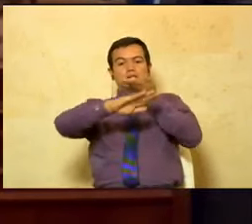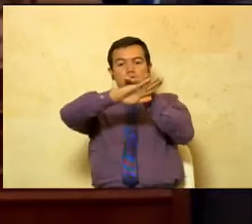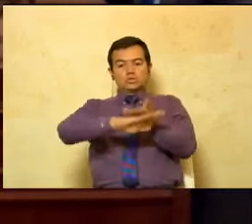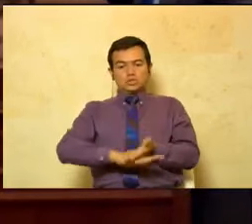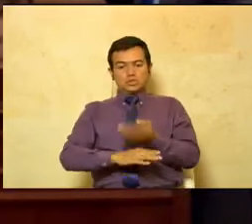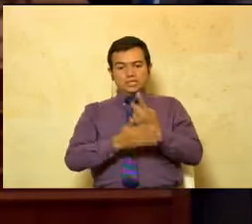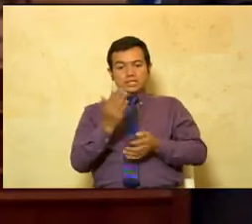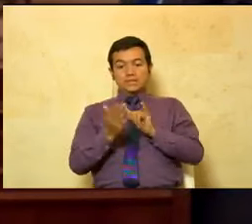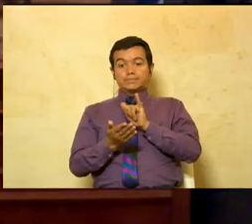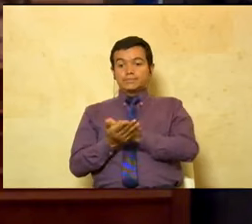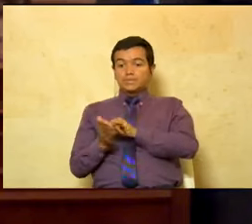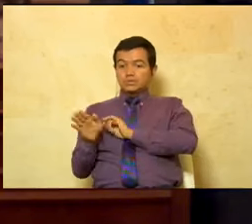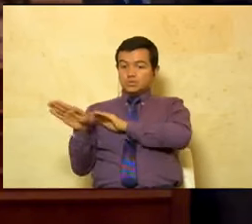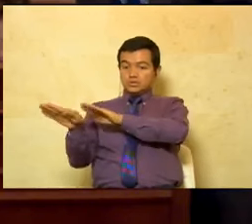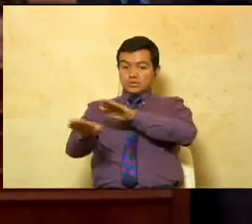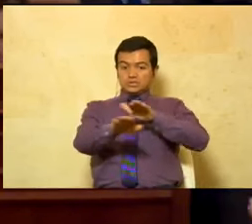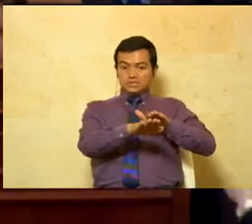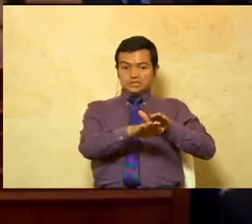los